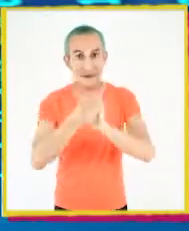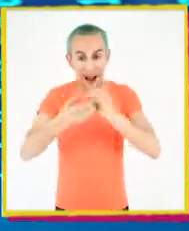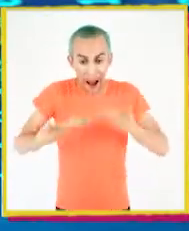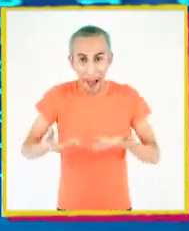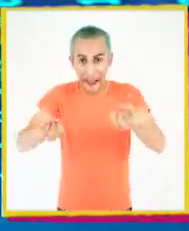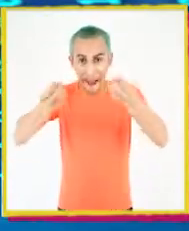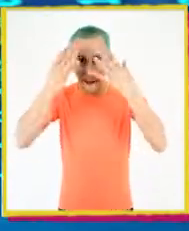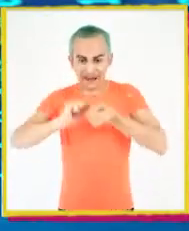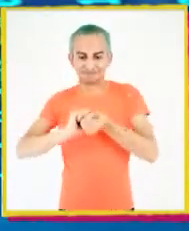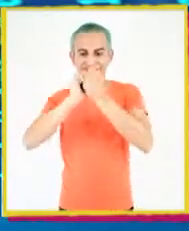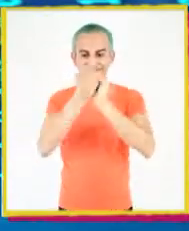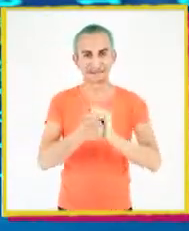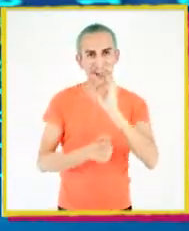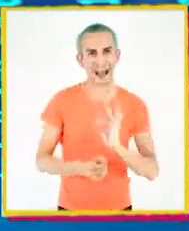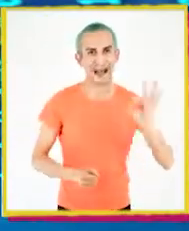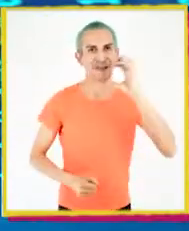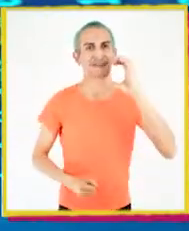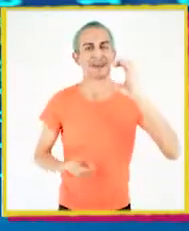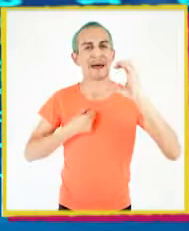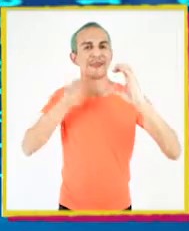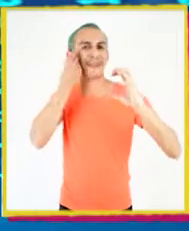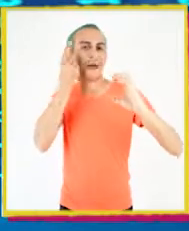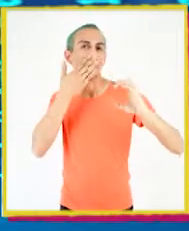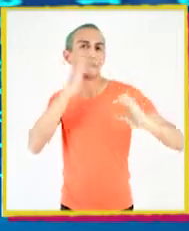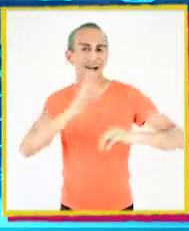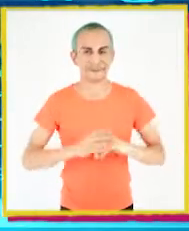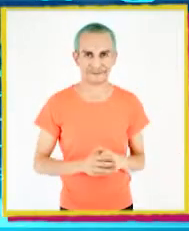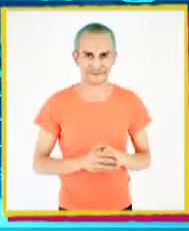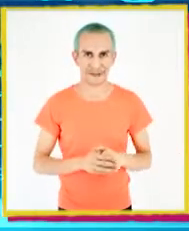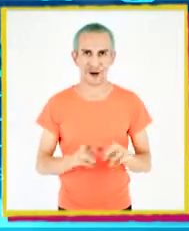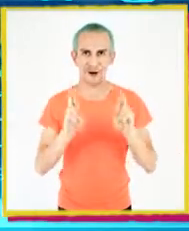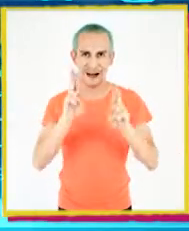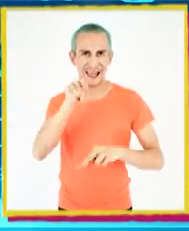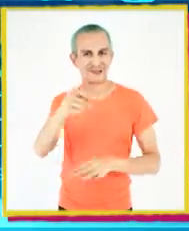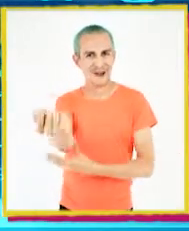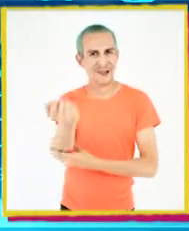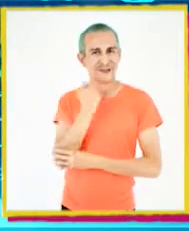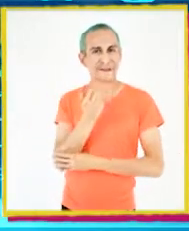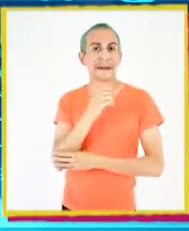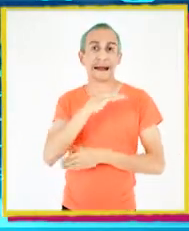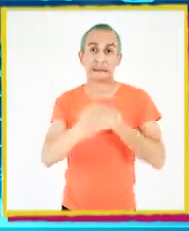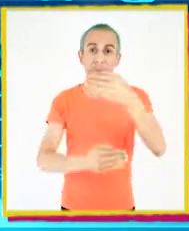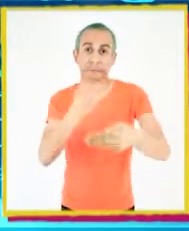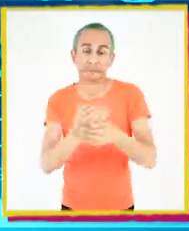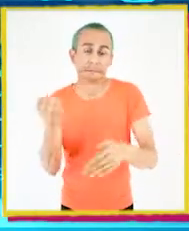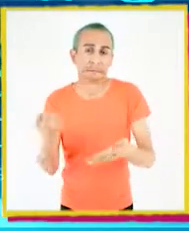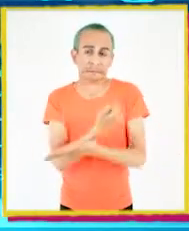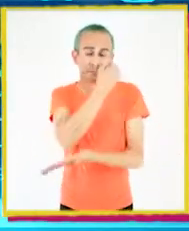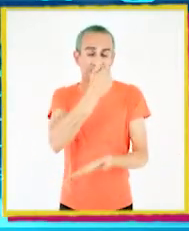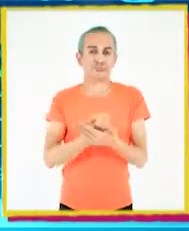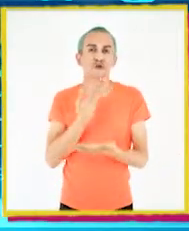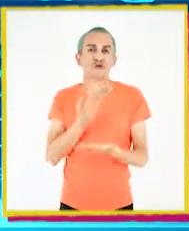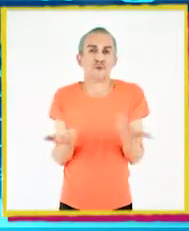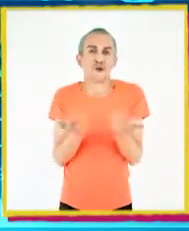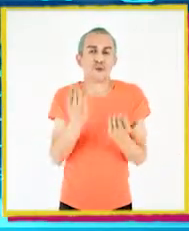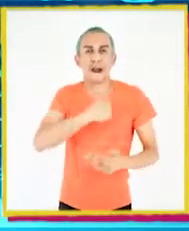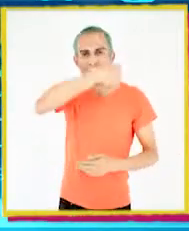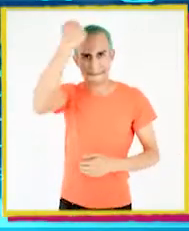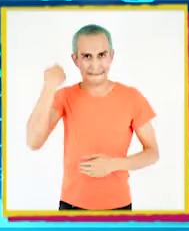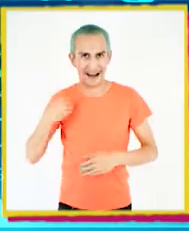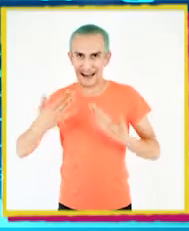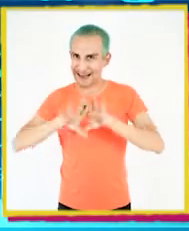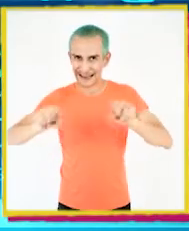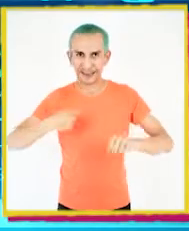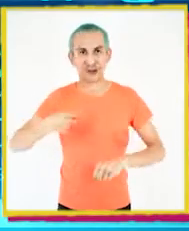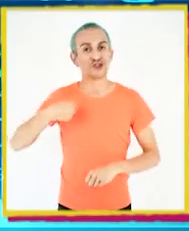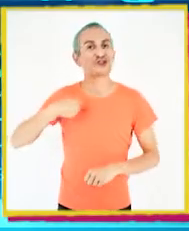transformar como aprendimos ahora a grados Celsius para entender. Espero que esto les sirva para no tener accidentes como le pasó hoy a Maca. Es